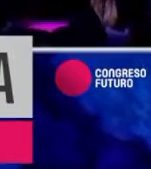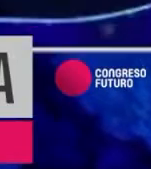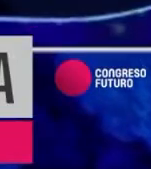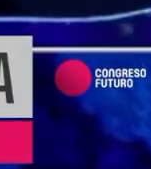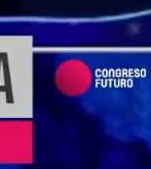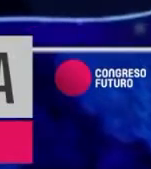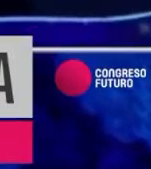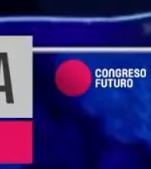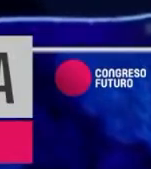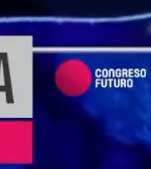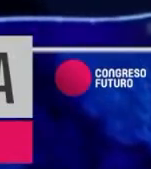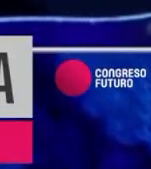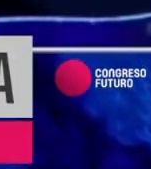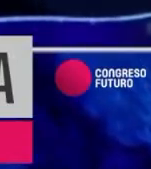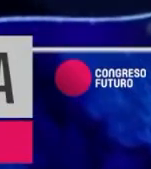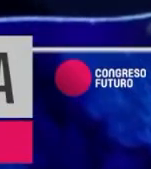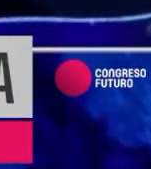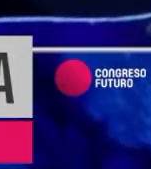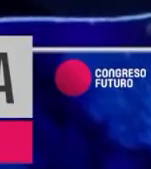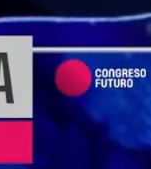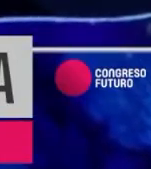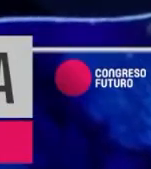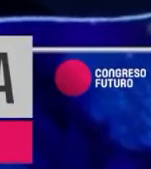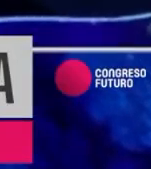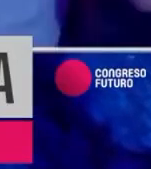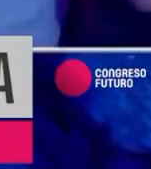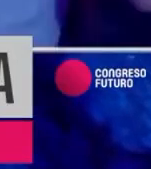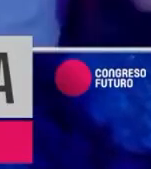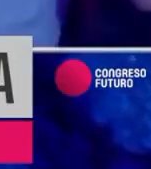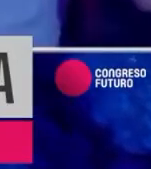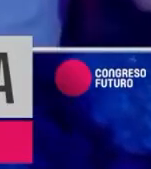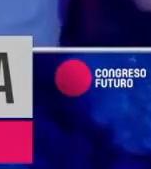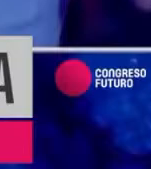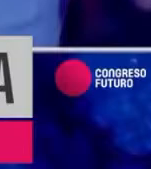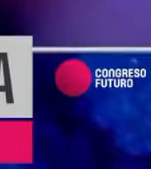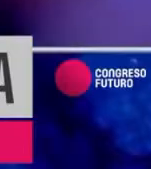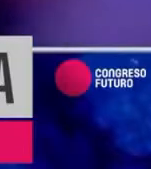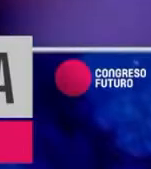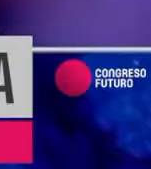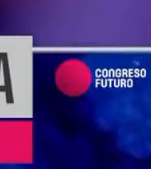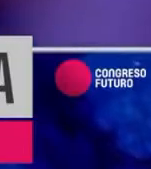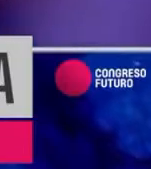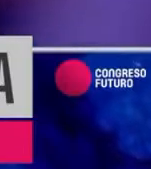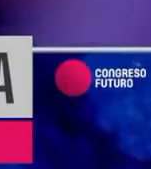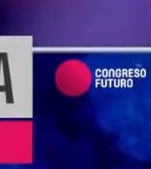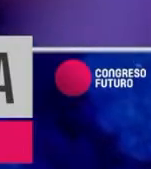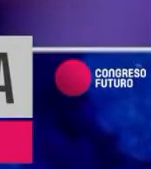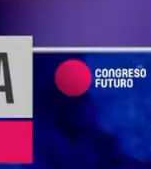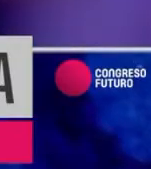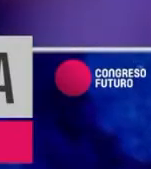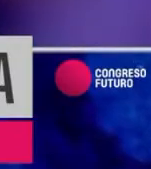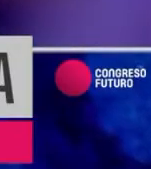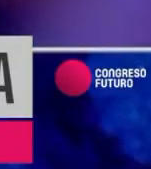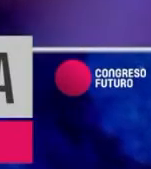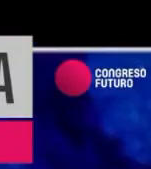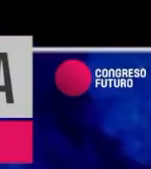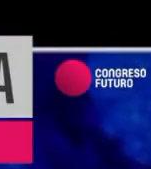Estaba tranquila y toda cómoda, y me escuché todas las charlas, las conferencias, y